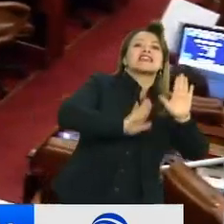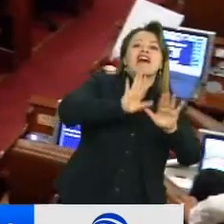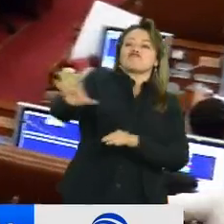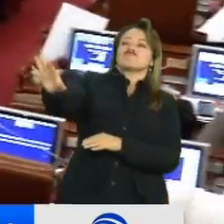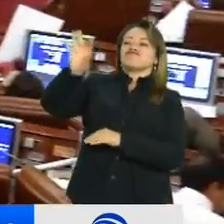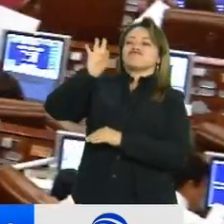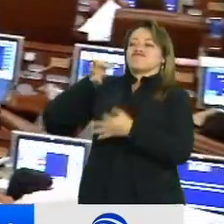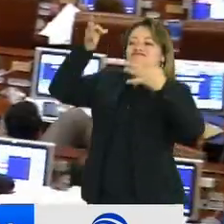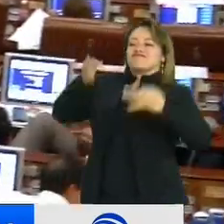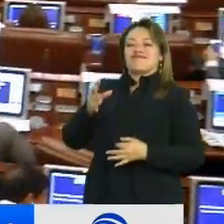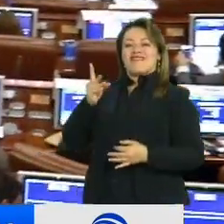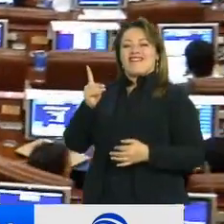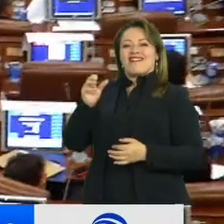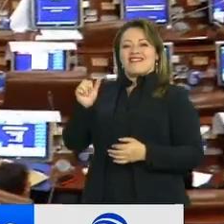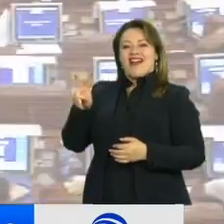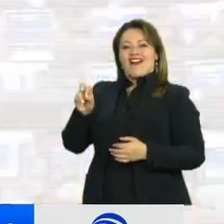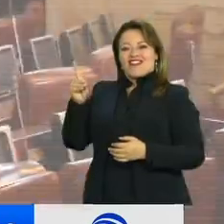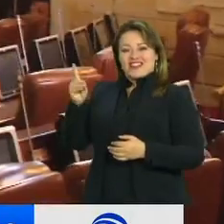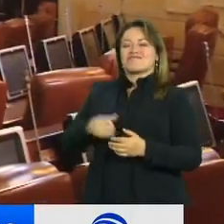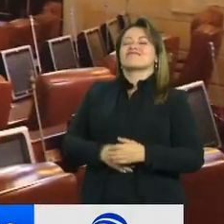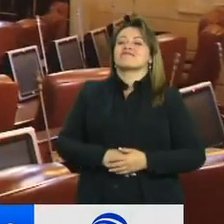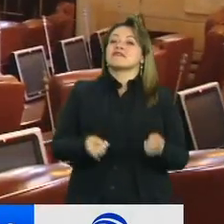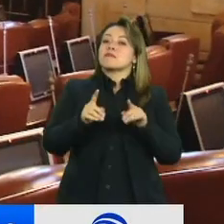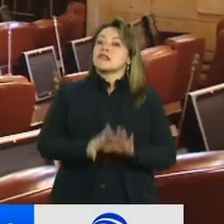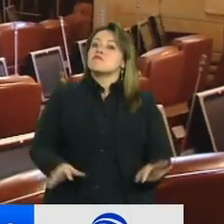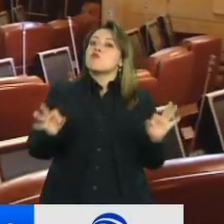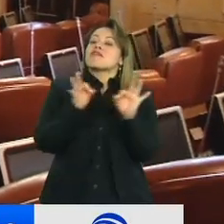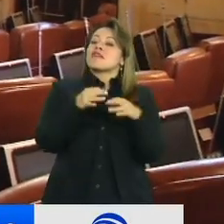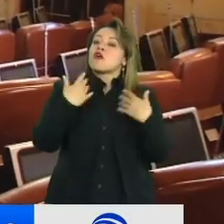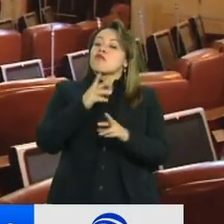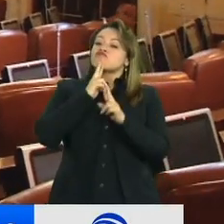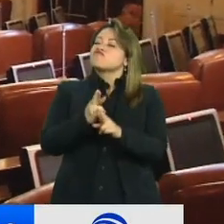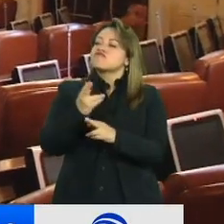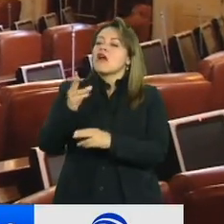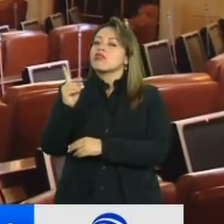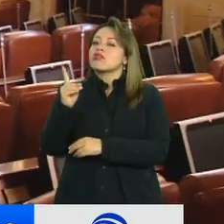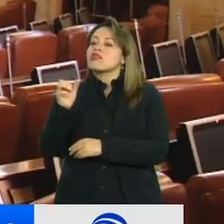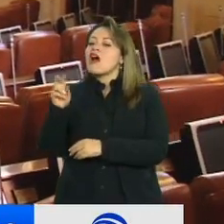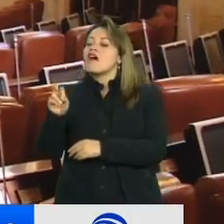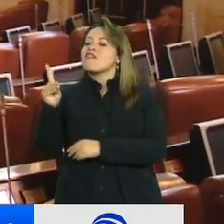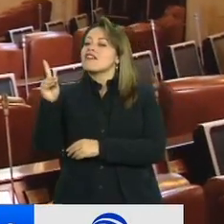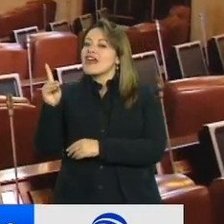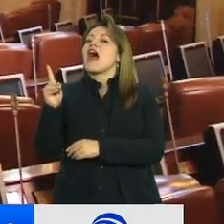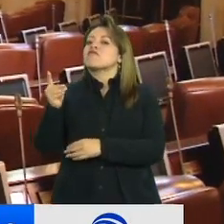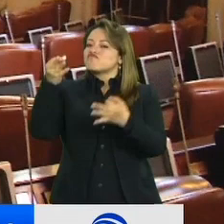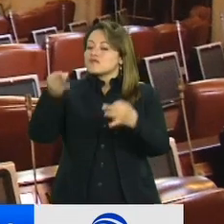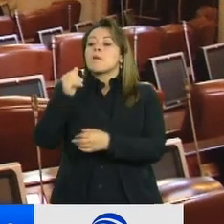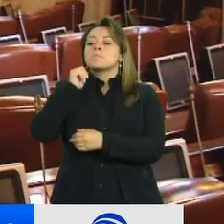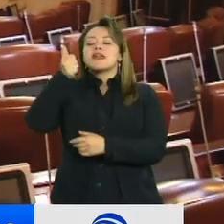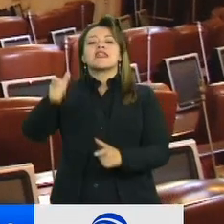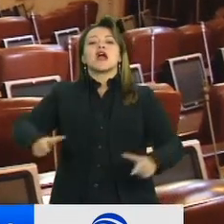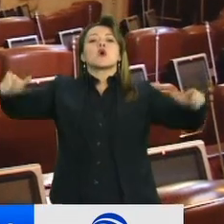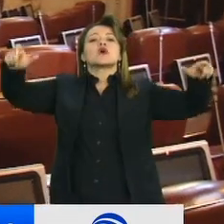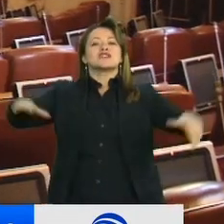quien tenía las mayorías. Es importante aclarar que el resultado pues de David Racero sería una postulación. Mañana en el Congreso de la